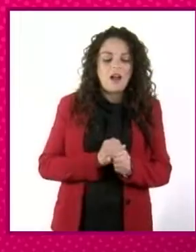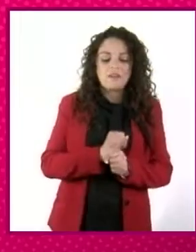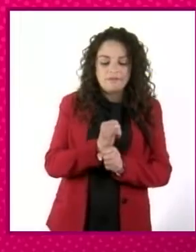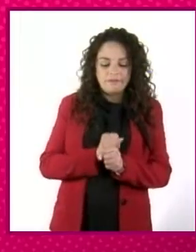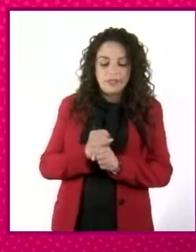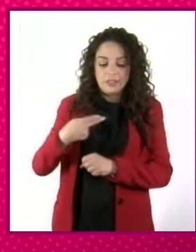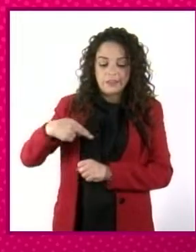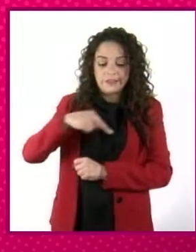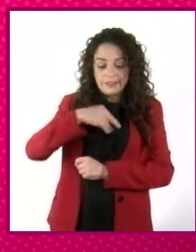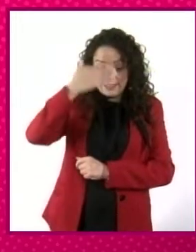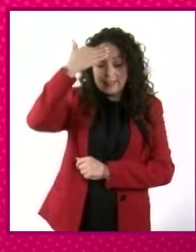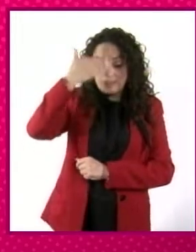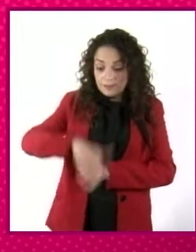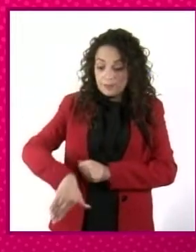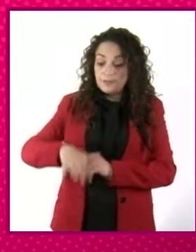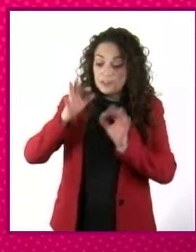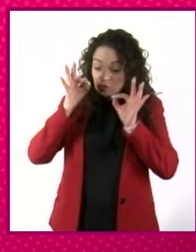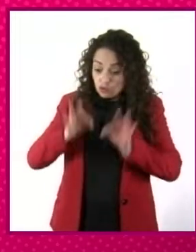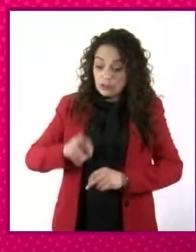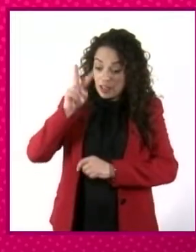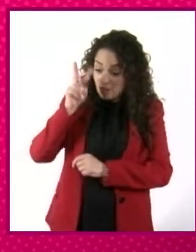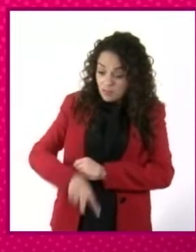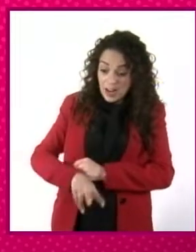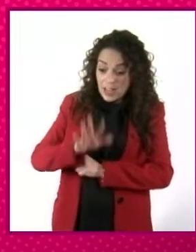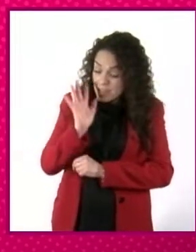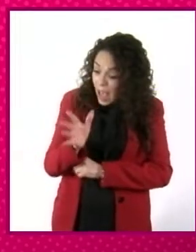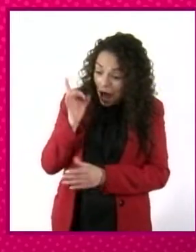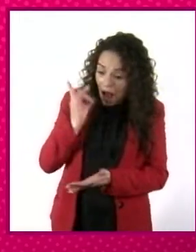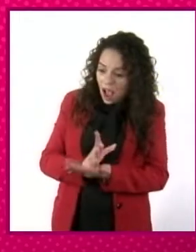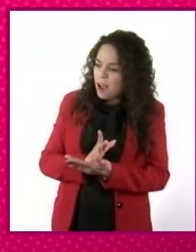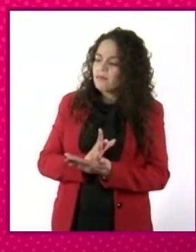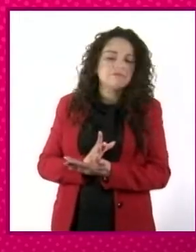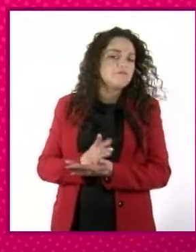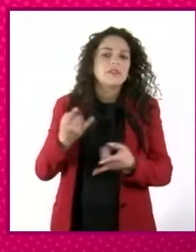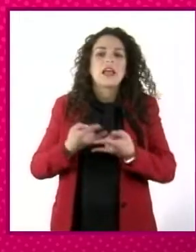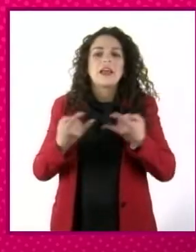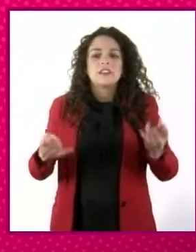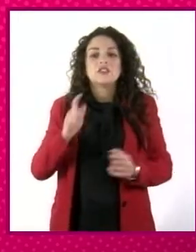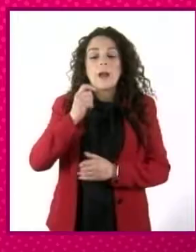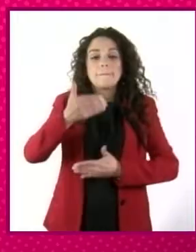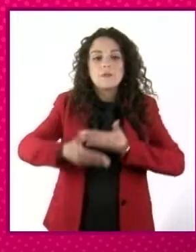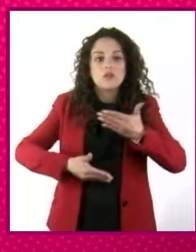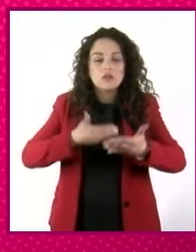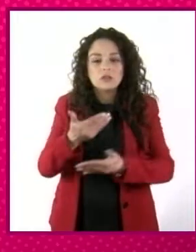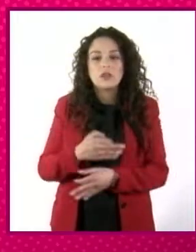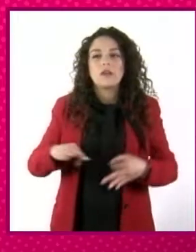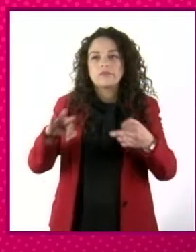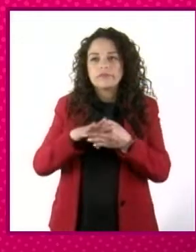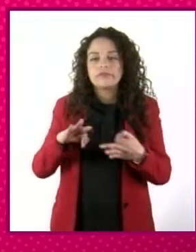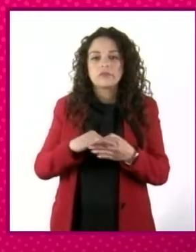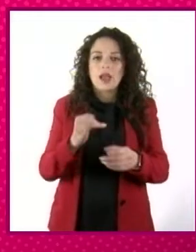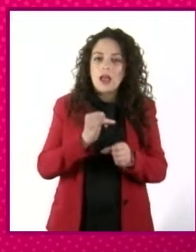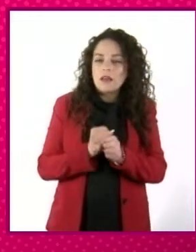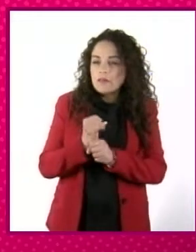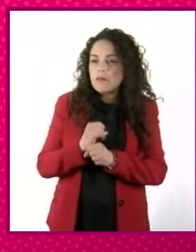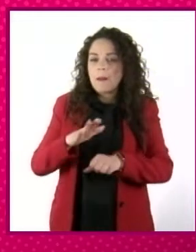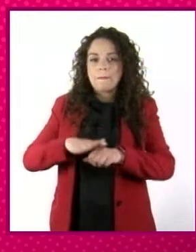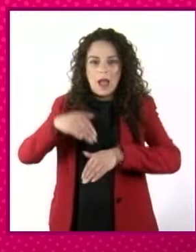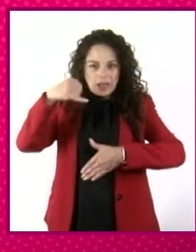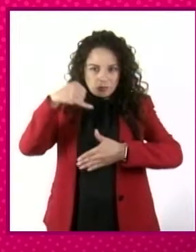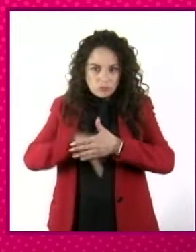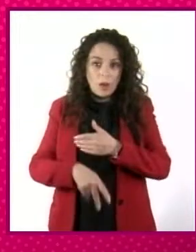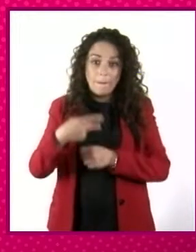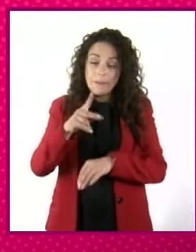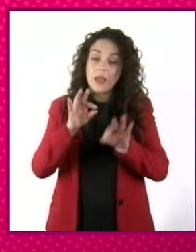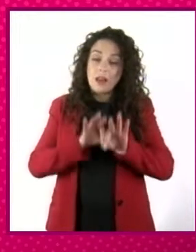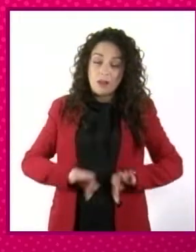Sabemos que no hay verdades absolutas, la misma historia es un proceso constante de investigación y de profundización, pero sí es